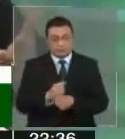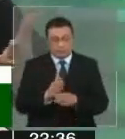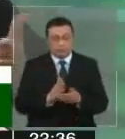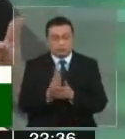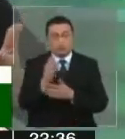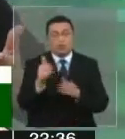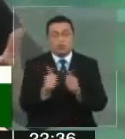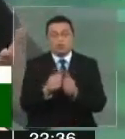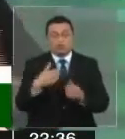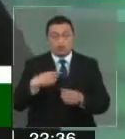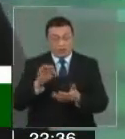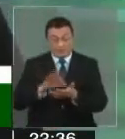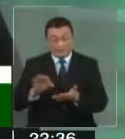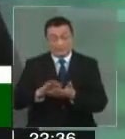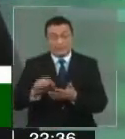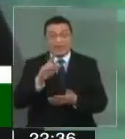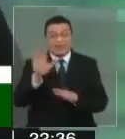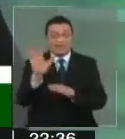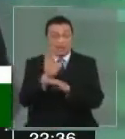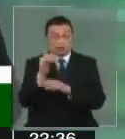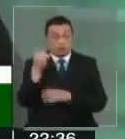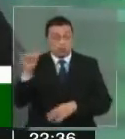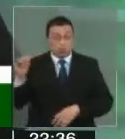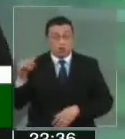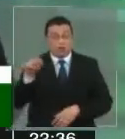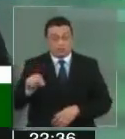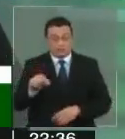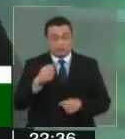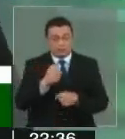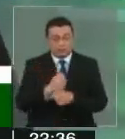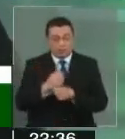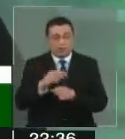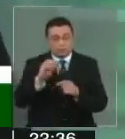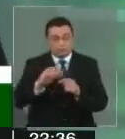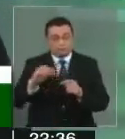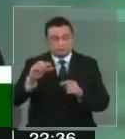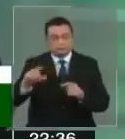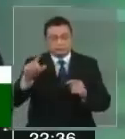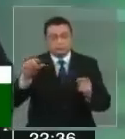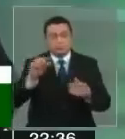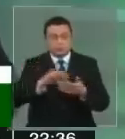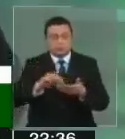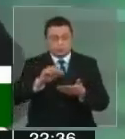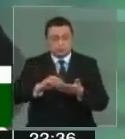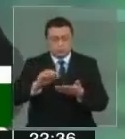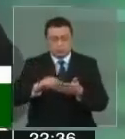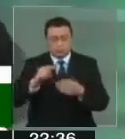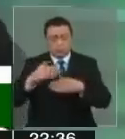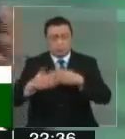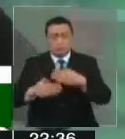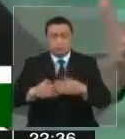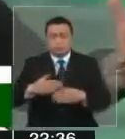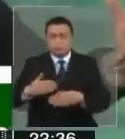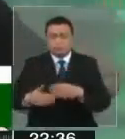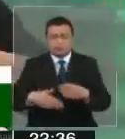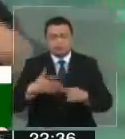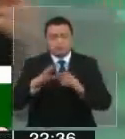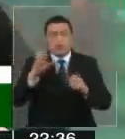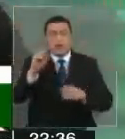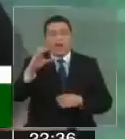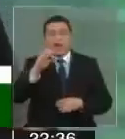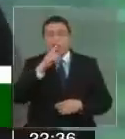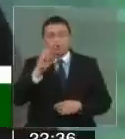y yo nunca había escrito teatro. Y empezamos a trabajar esto como material dramático y partió un proceso increíble con